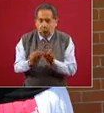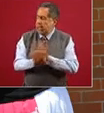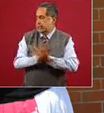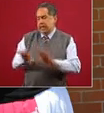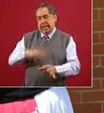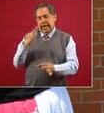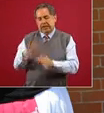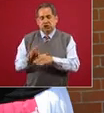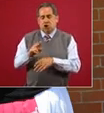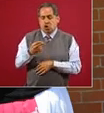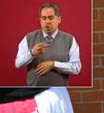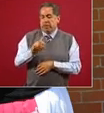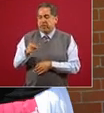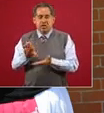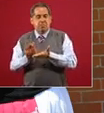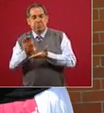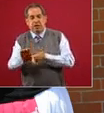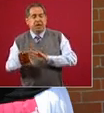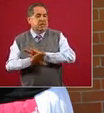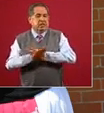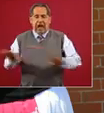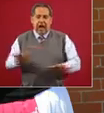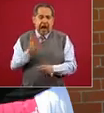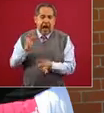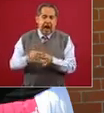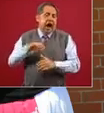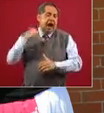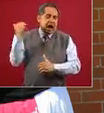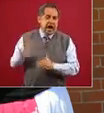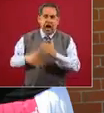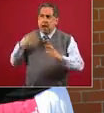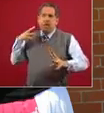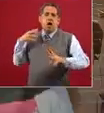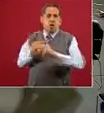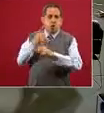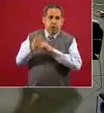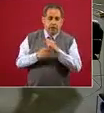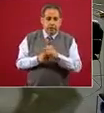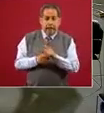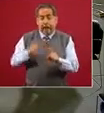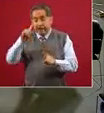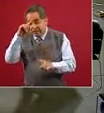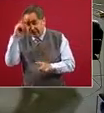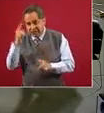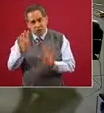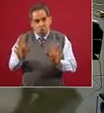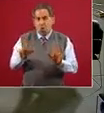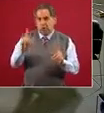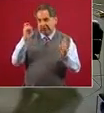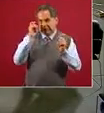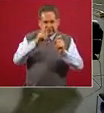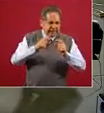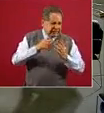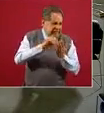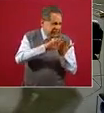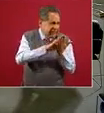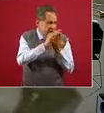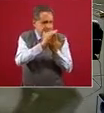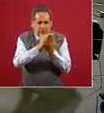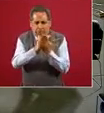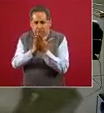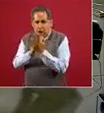noviembre y diciembre, y con eso, esas dos acciones, que se dice fácil, pero son dos acciones muy grandes, vamos